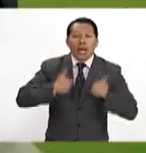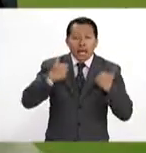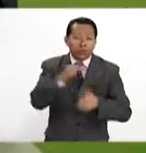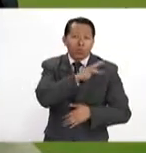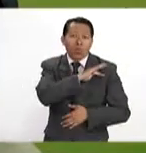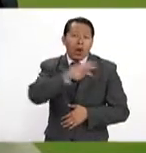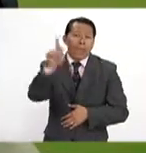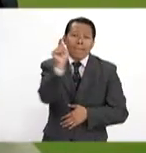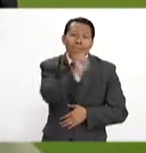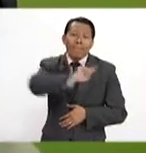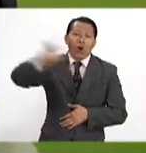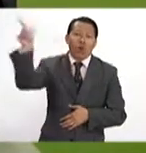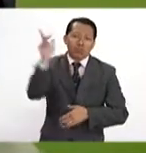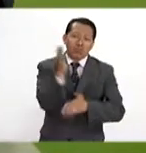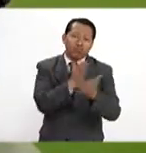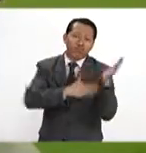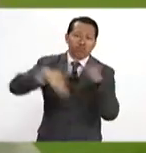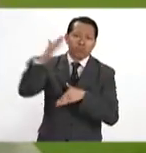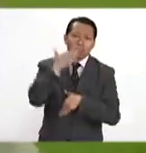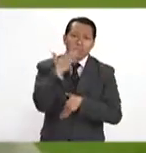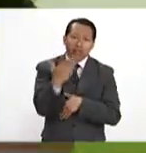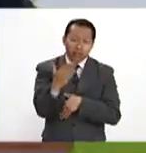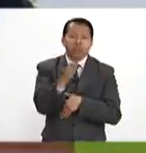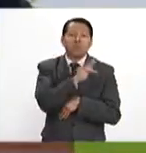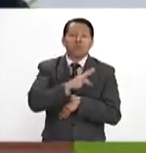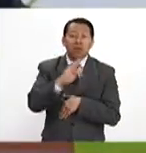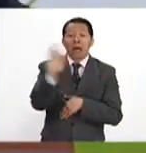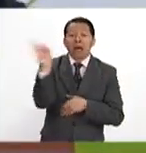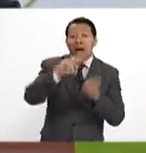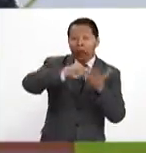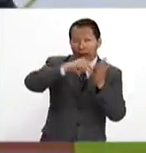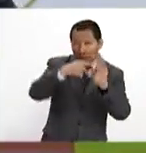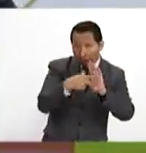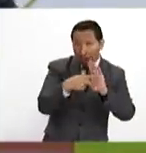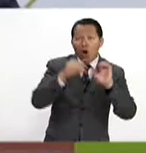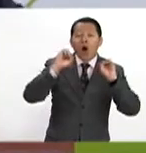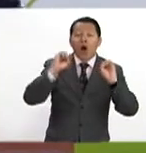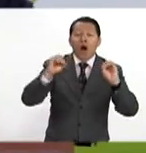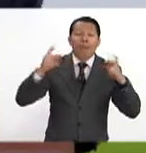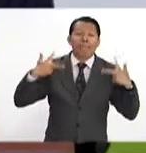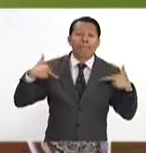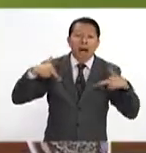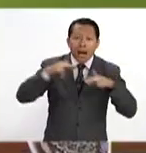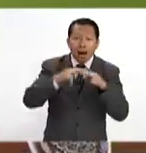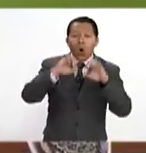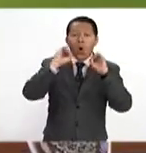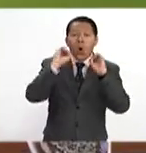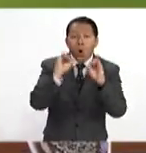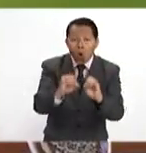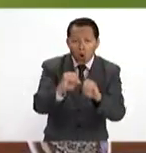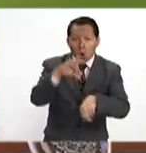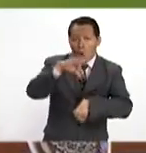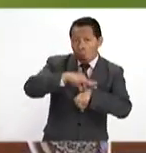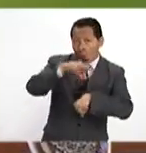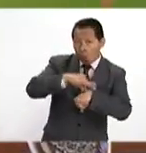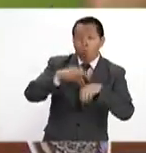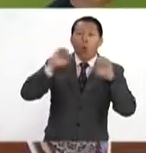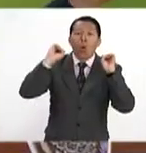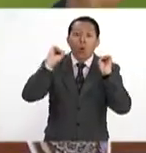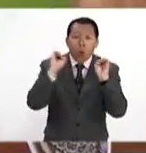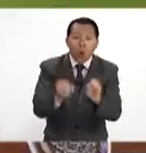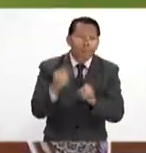en su vida, sea como ingenieros, sea como maestros, sea como médicos, sea